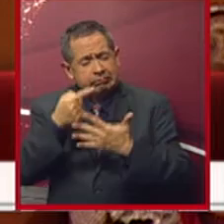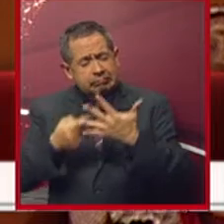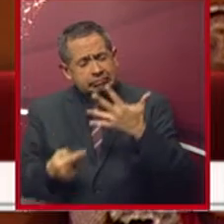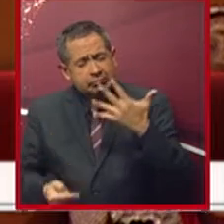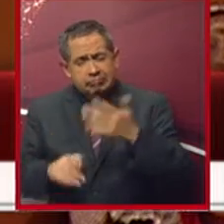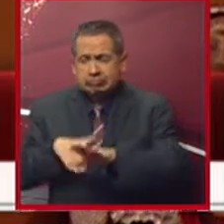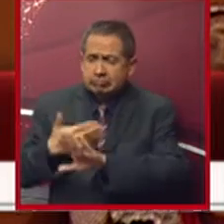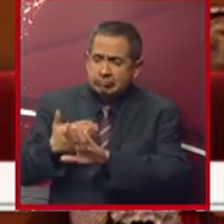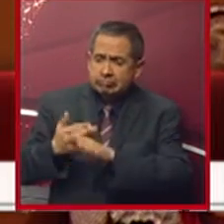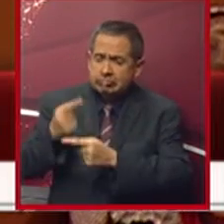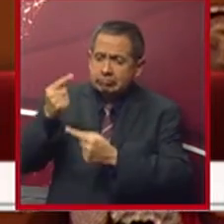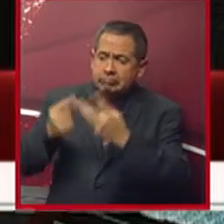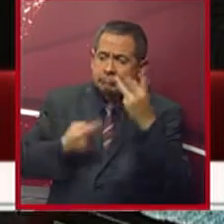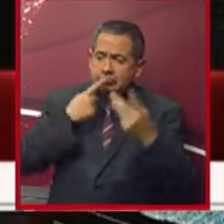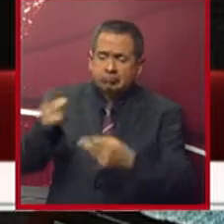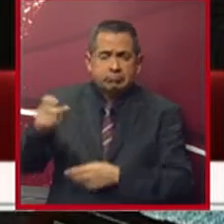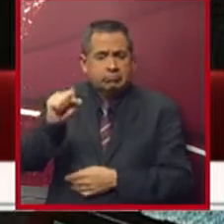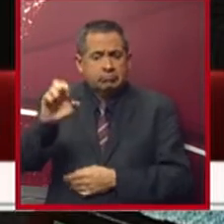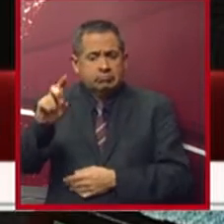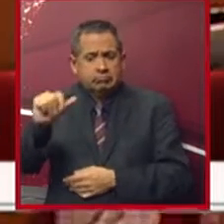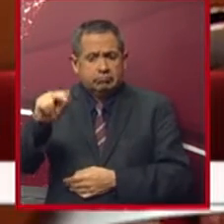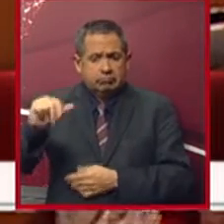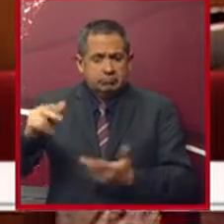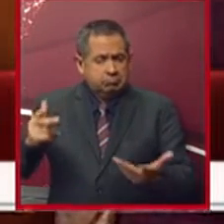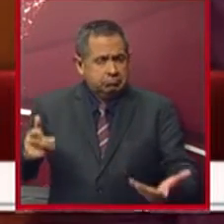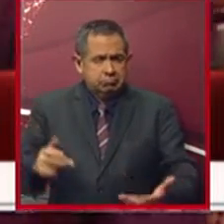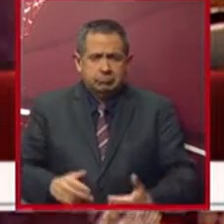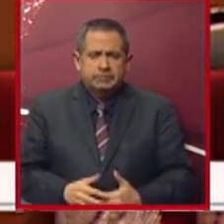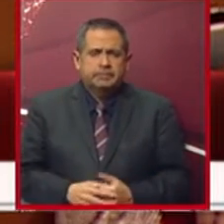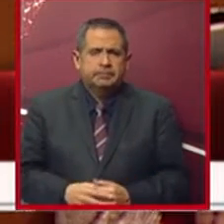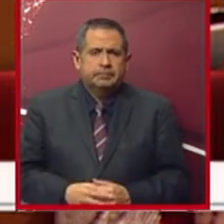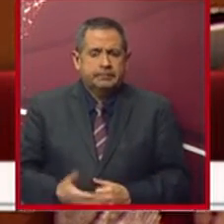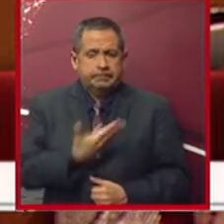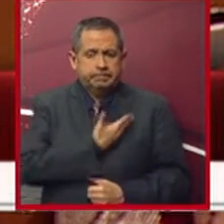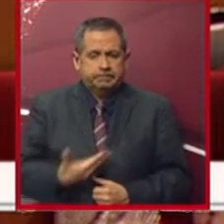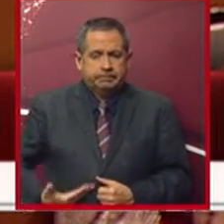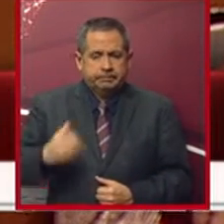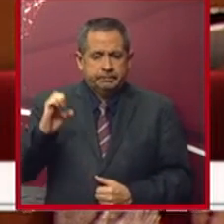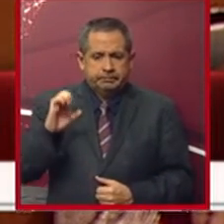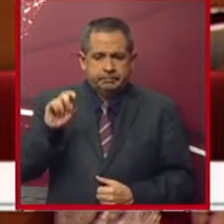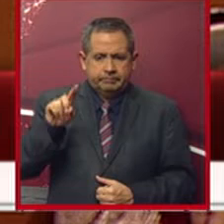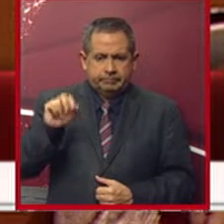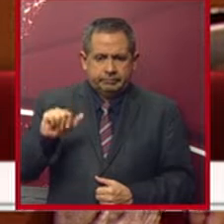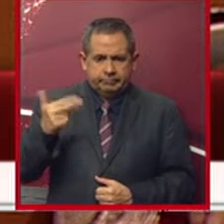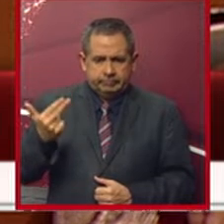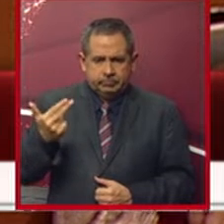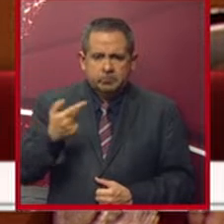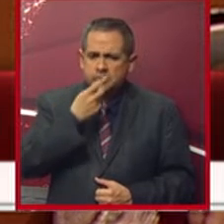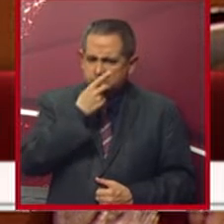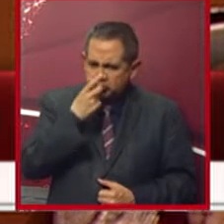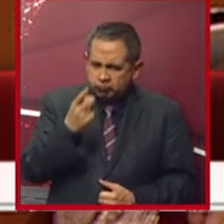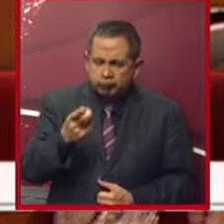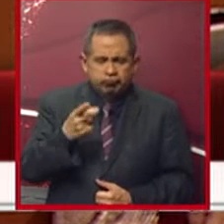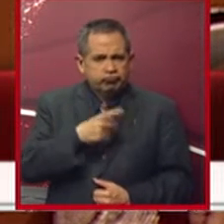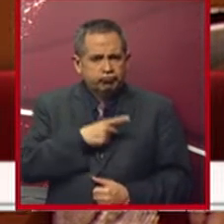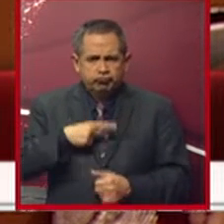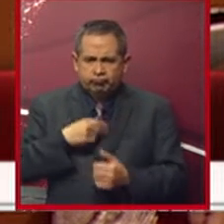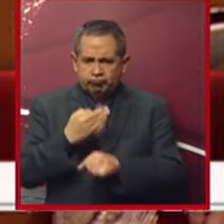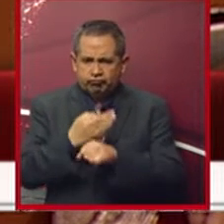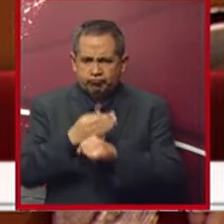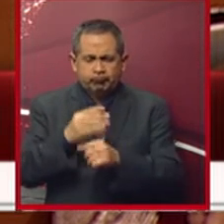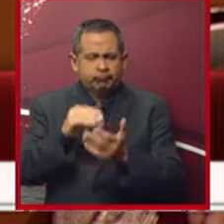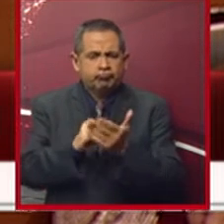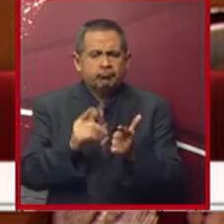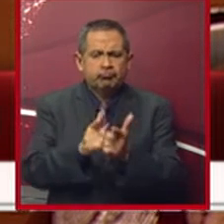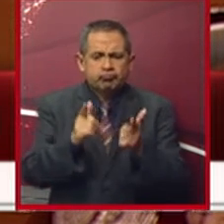de Sedena y de la CEMAR. El presidente de la CNDH propuso que se establezca de inmediato un